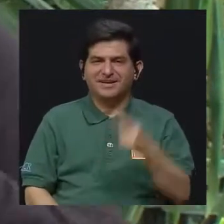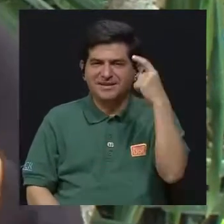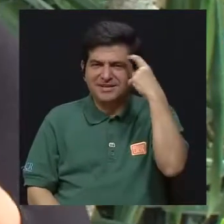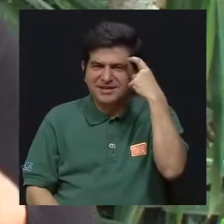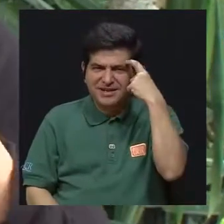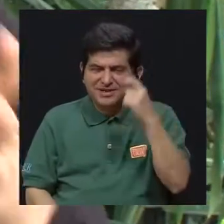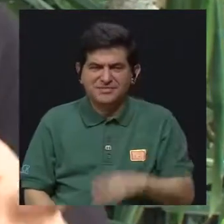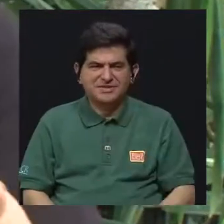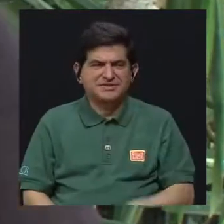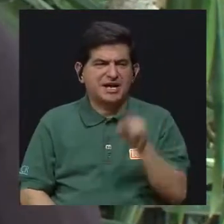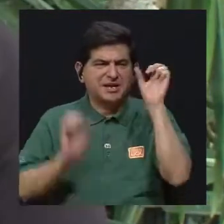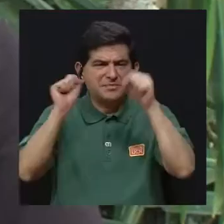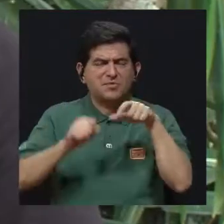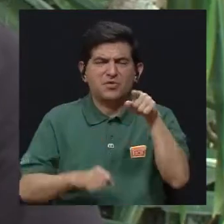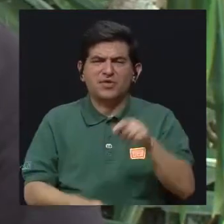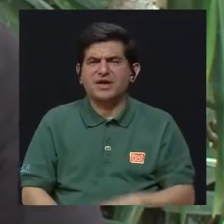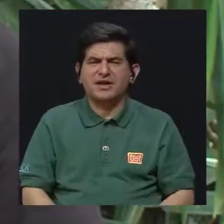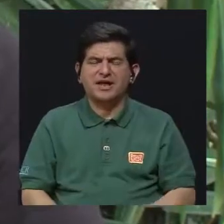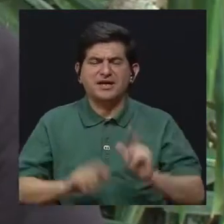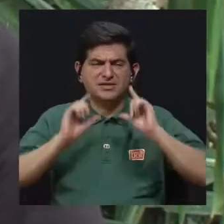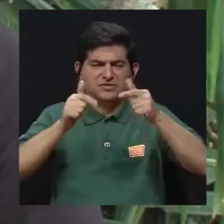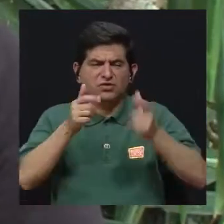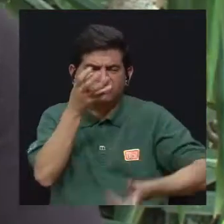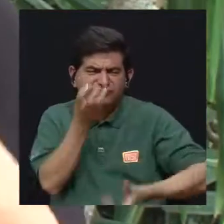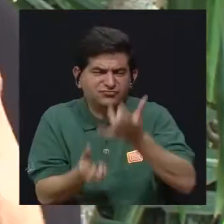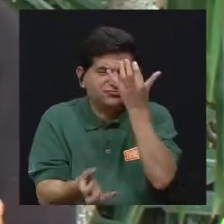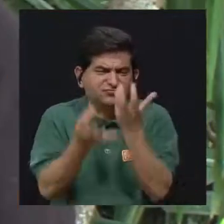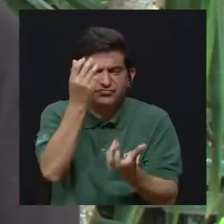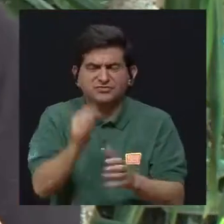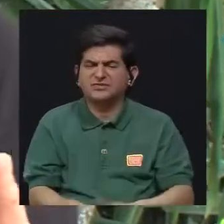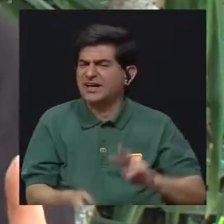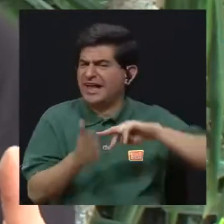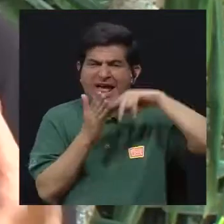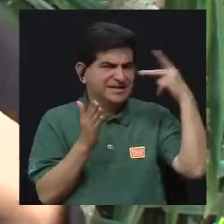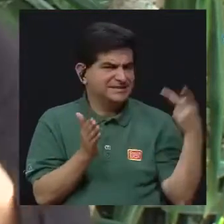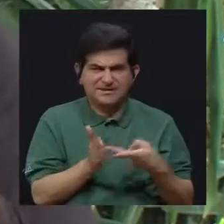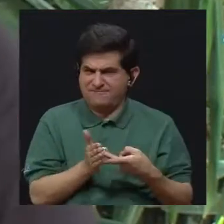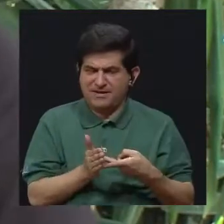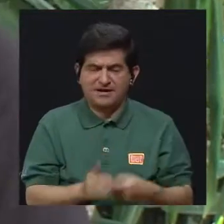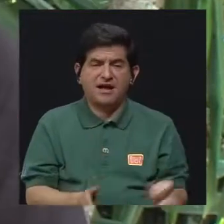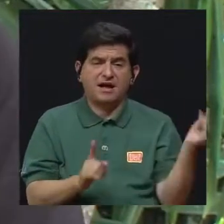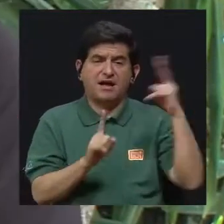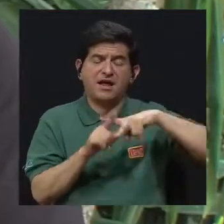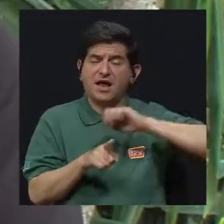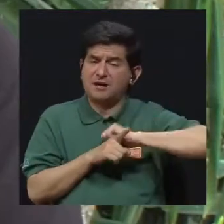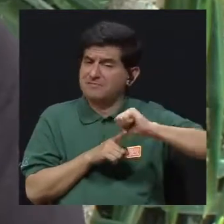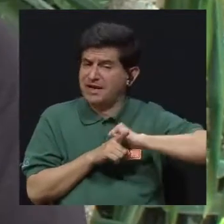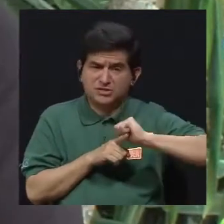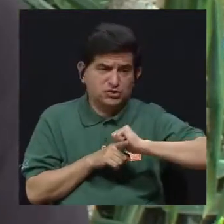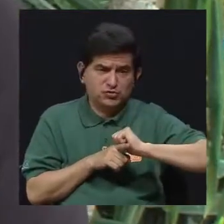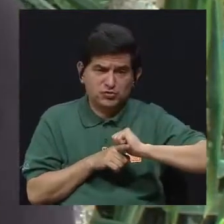económicamente el quemar esos residuos. Uh-huh. ¿Qué es lo que significa eso? Que en la práctica